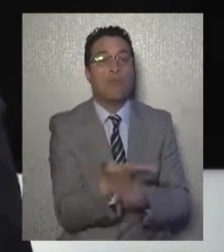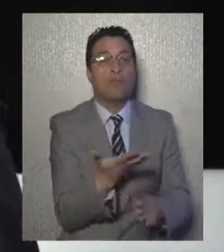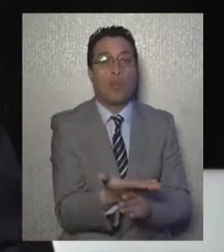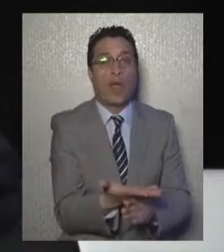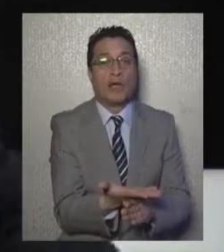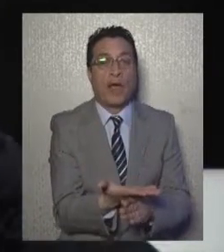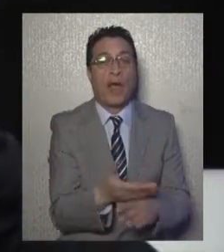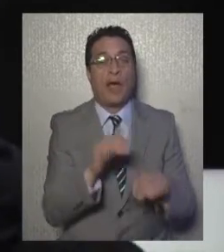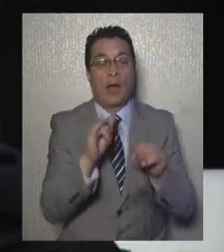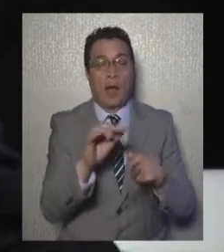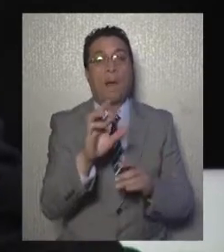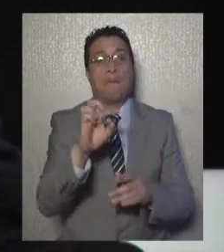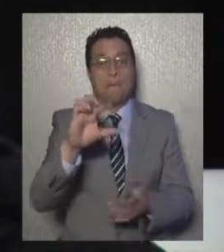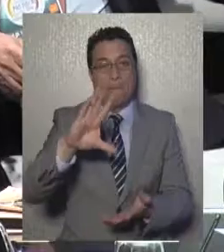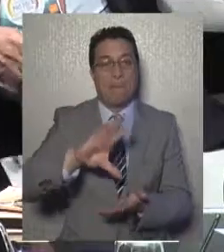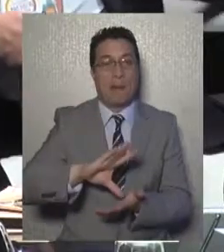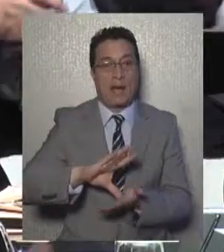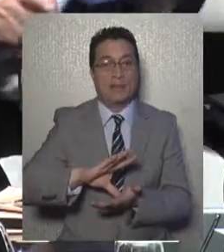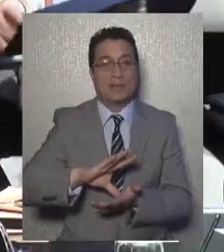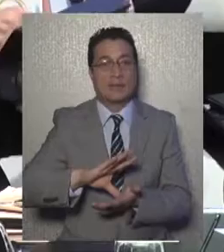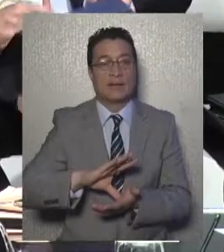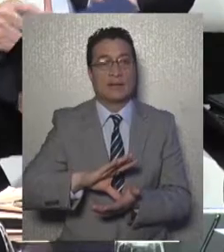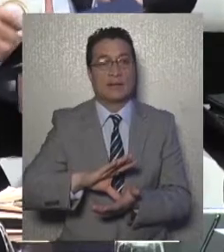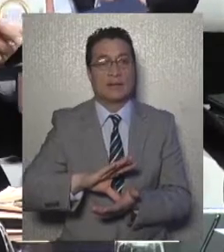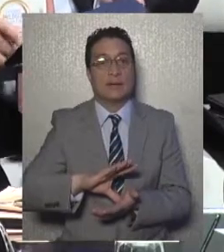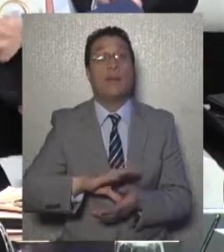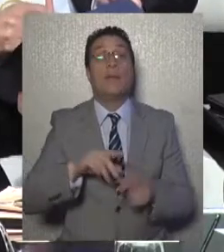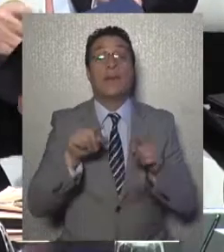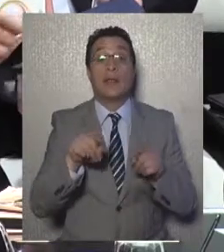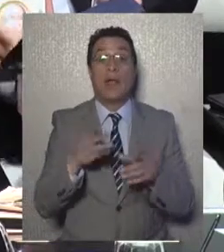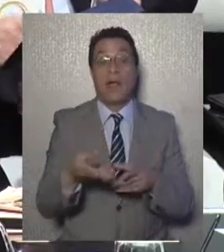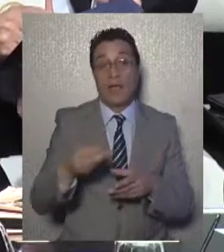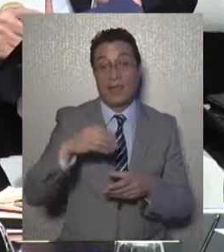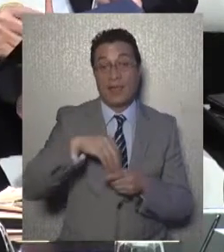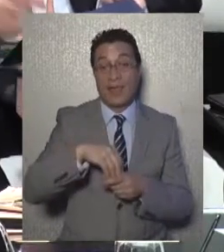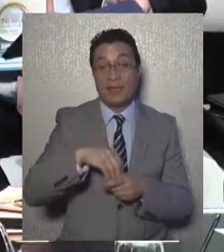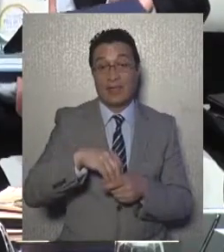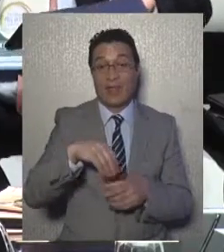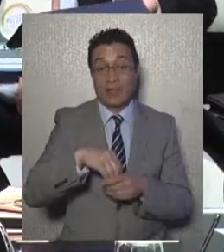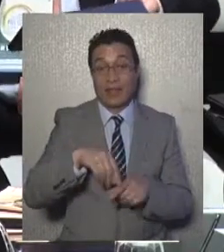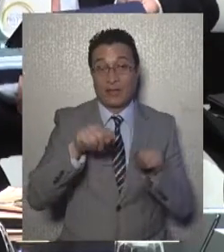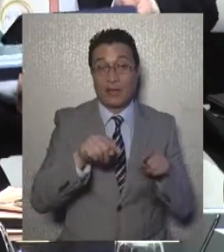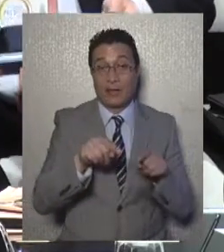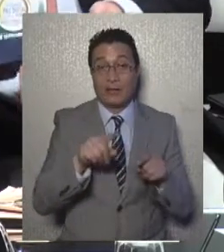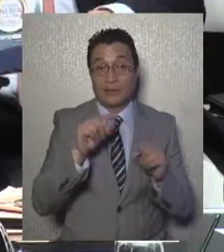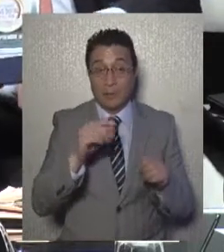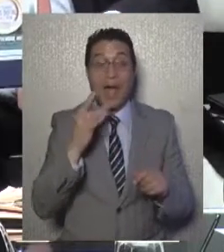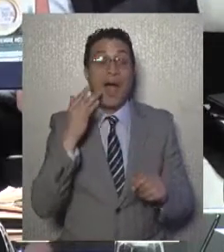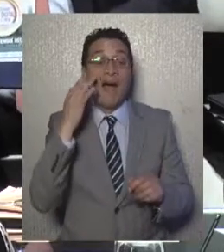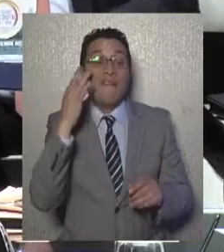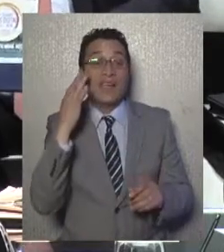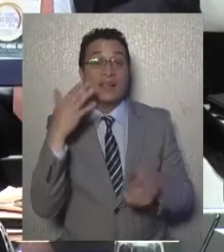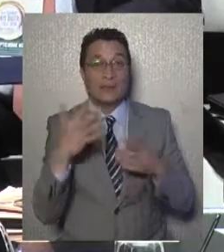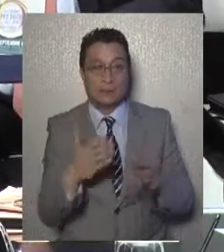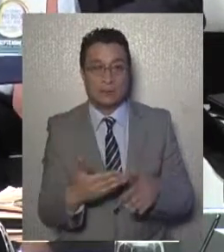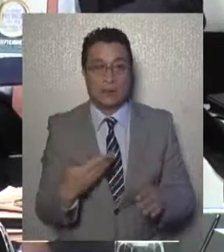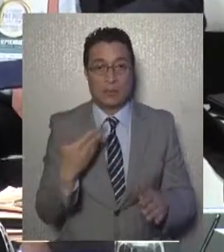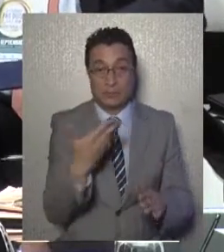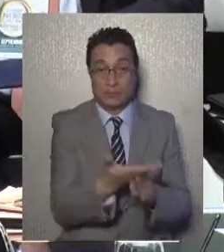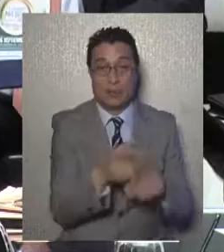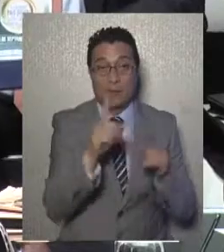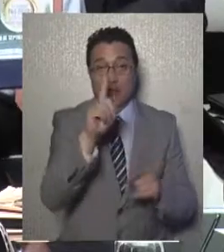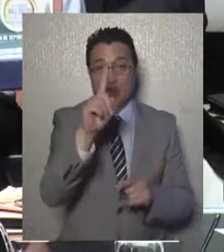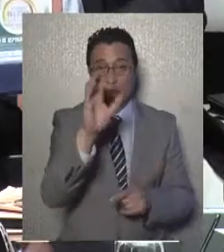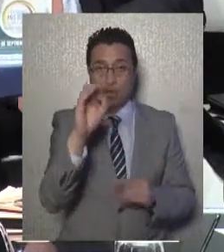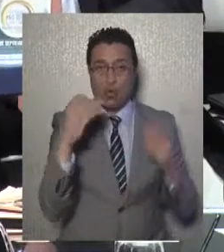una propuesta al país. Y dentro de esa cosa que ya lo entregamos en abril hicimos, fueron